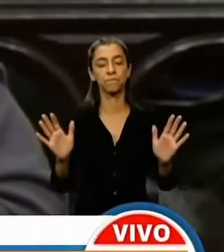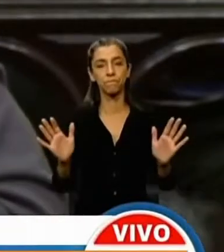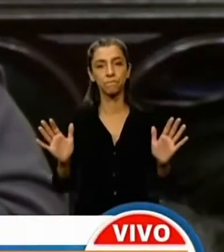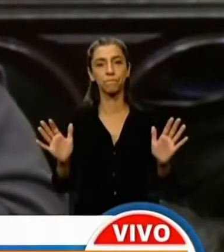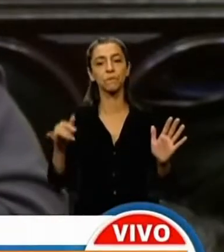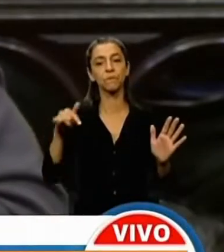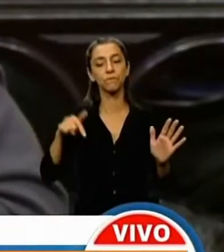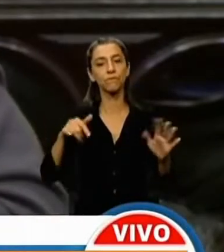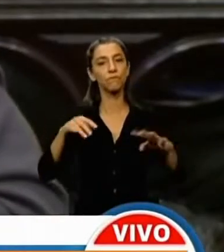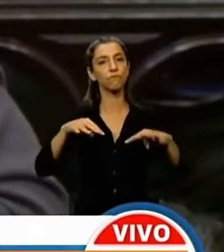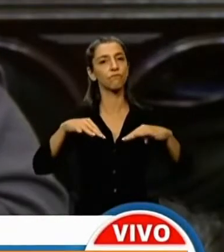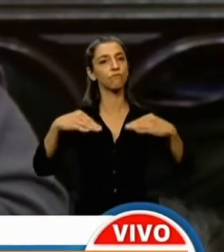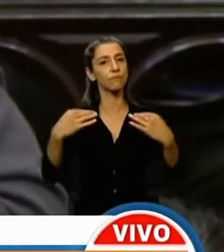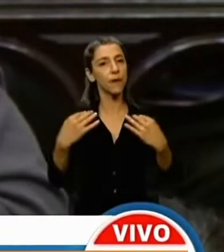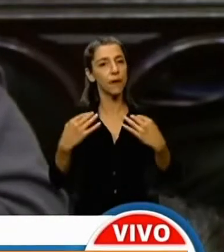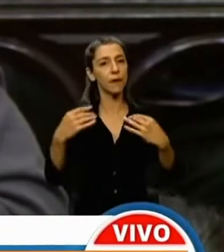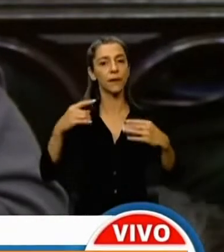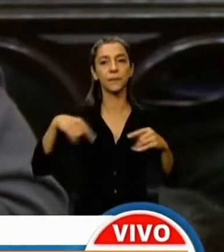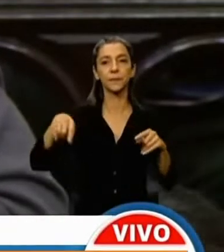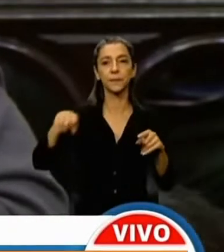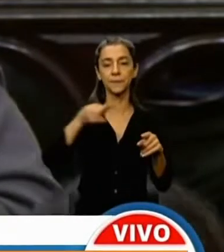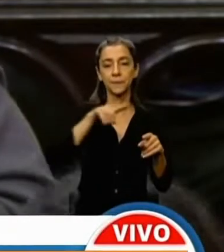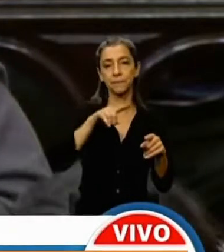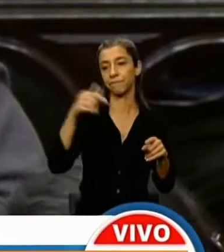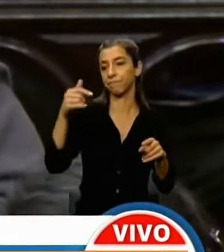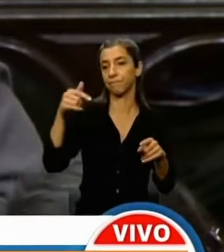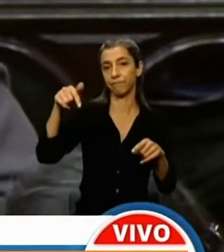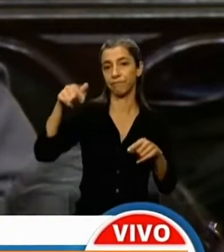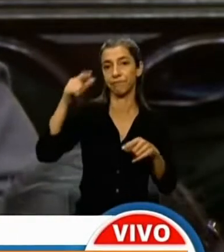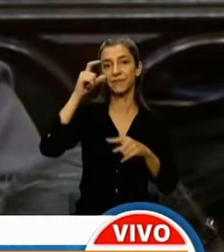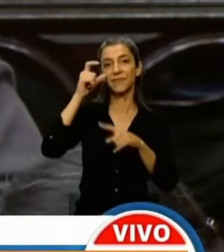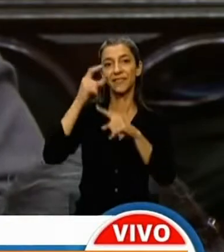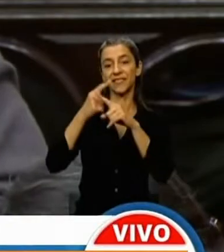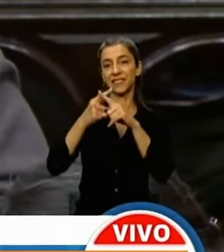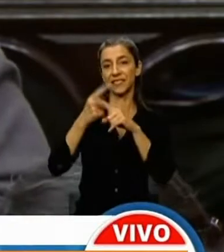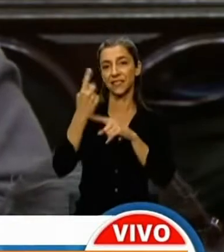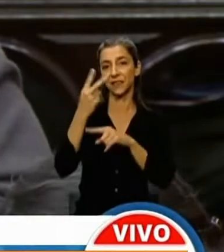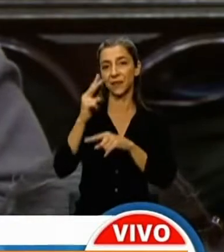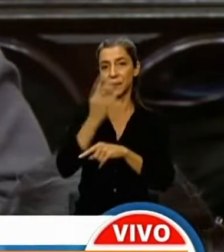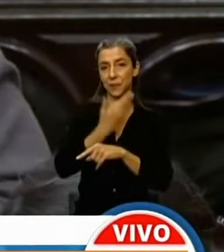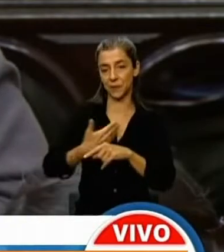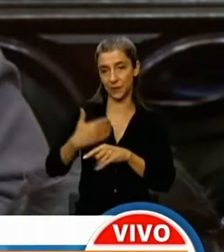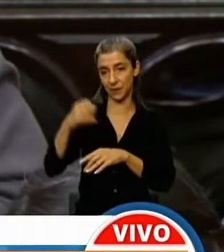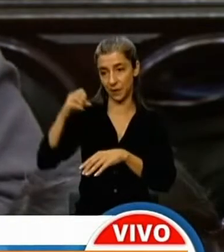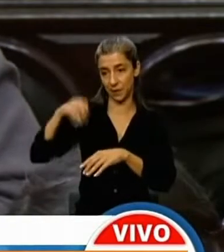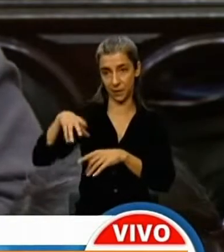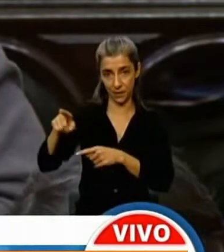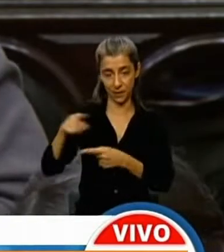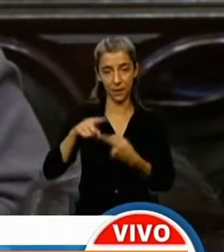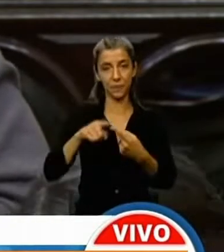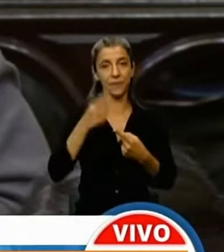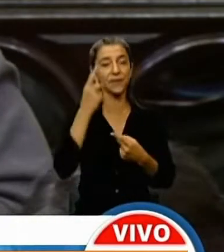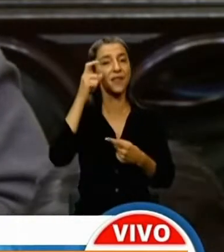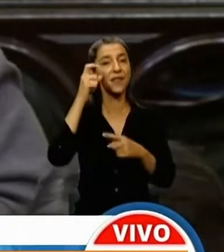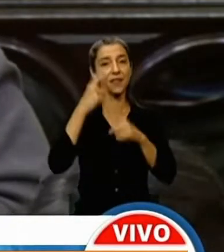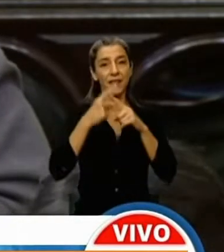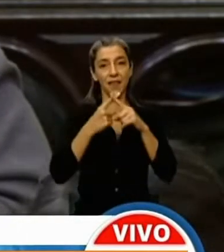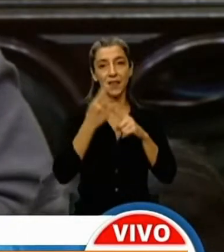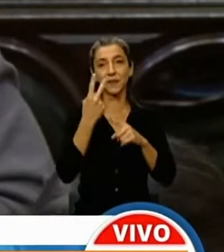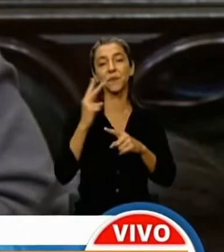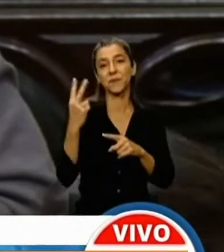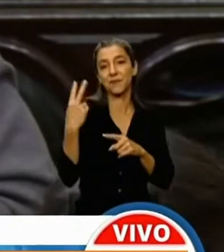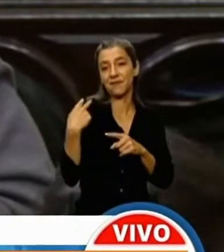Habiendo en esta Cámara un ex vicepresidente presente, un ex vicejefe de gobierno presente hasta hace unos